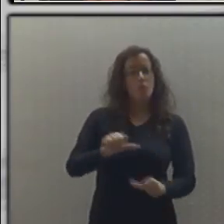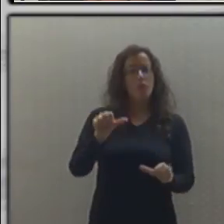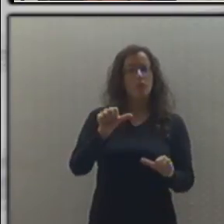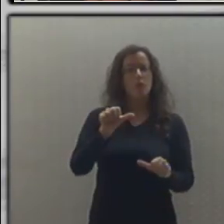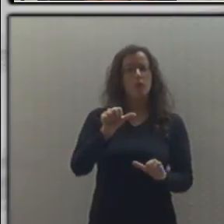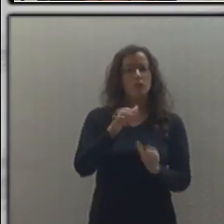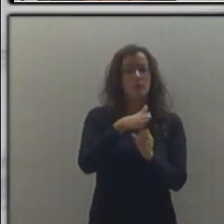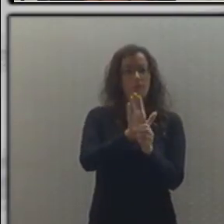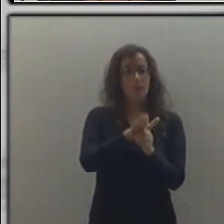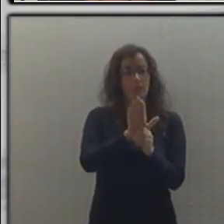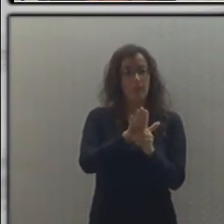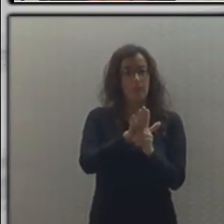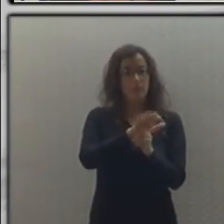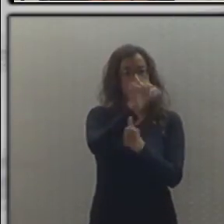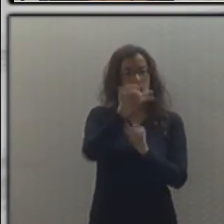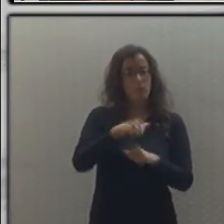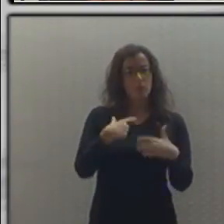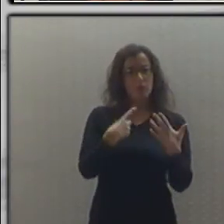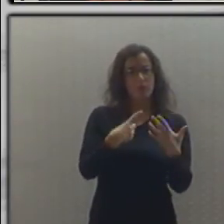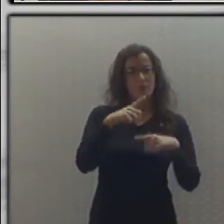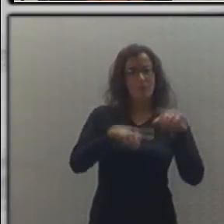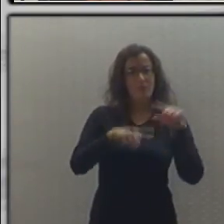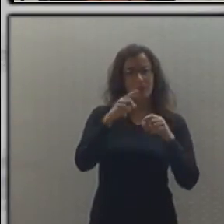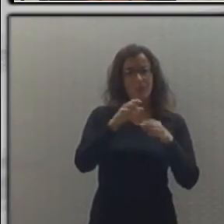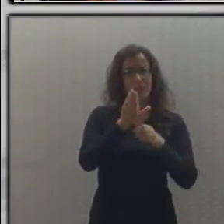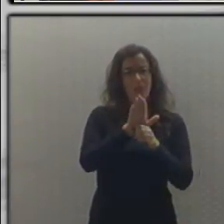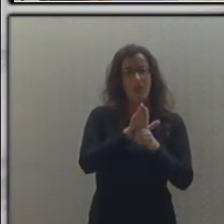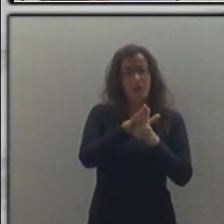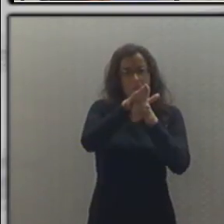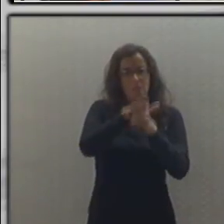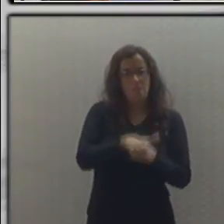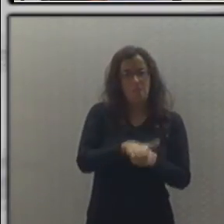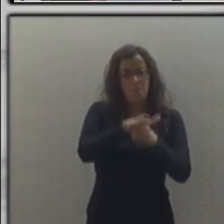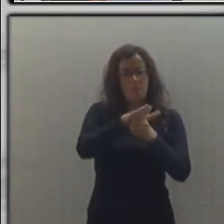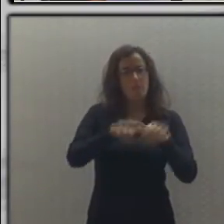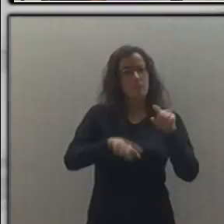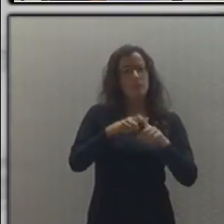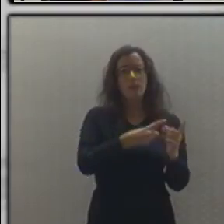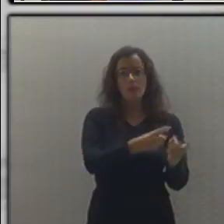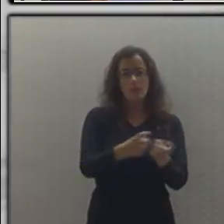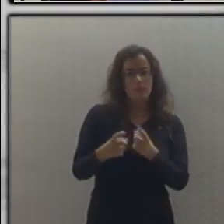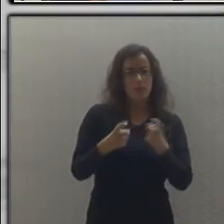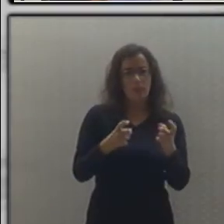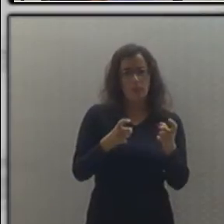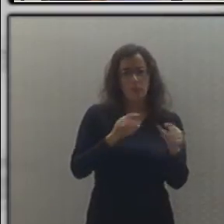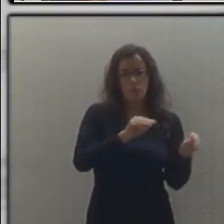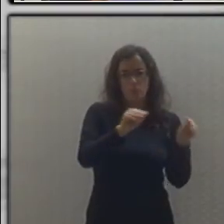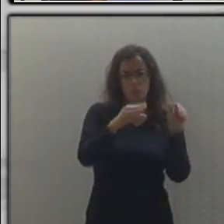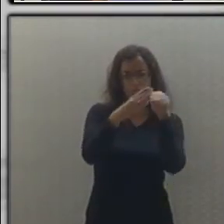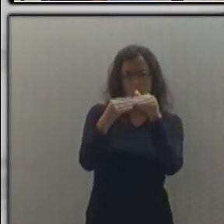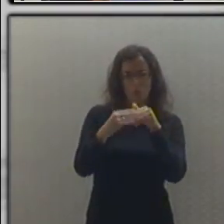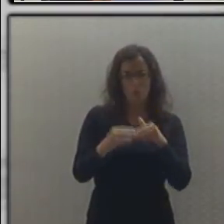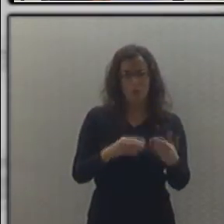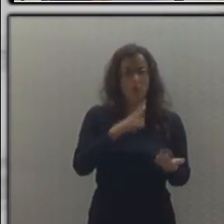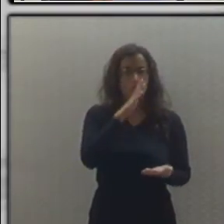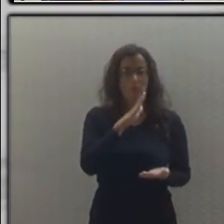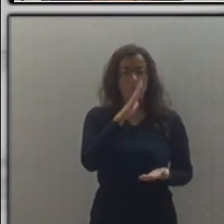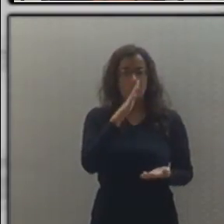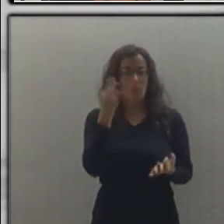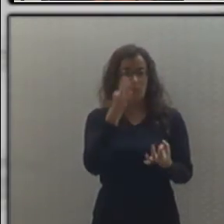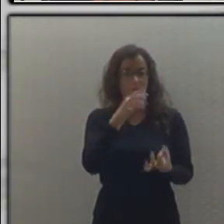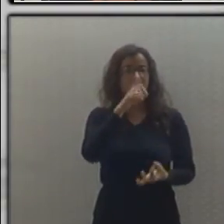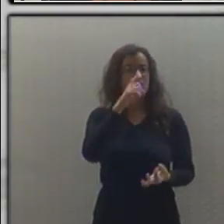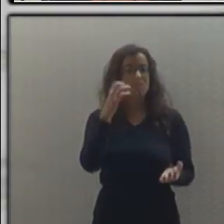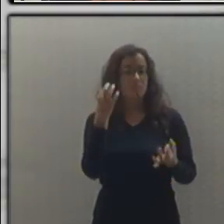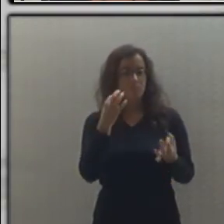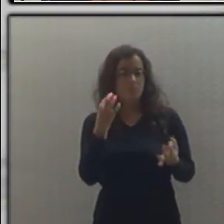de váter de inodoro según su altura para adaptarse a las necesidades específicas del usuario, porque tenemos que recordar